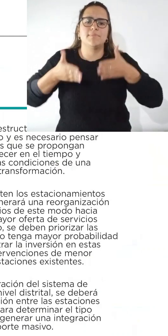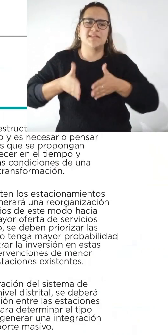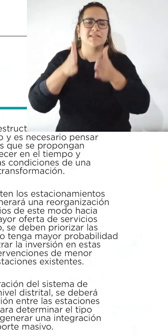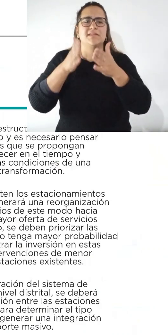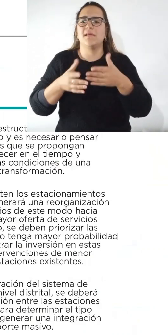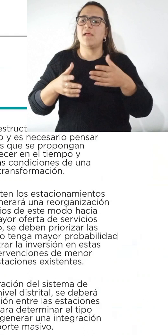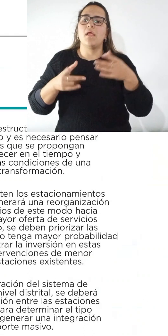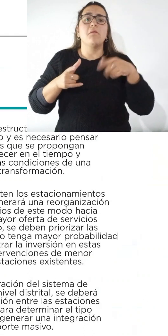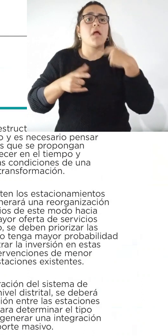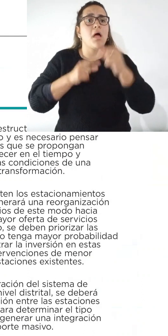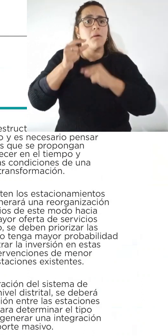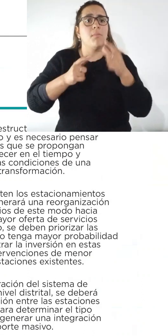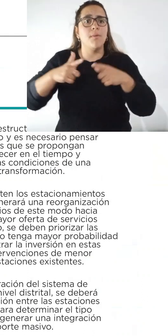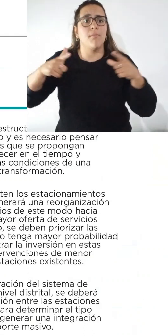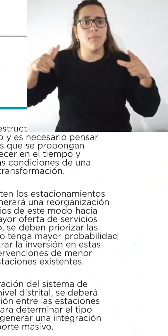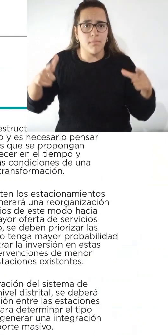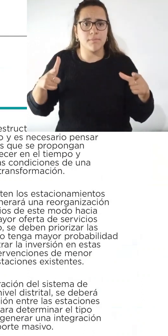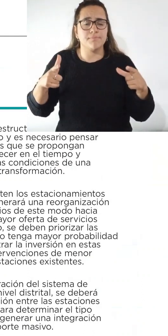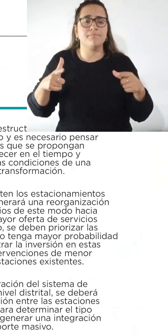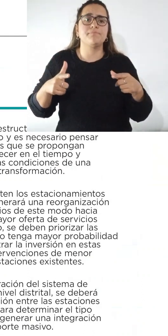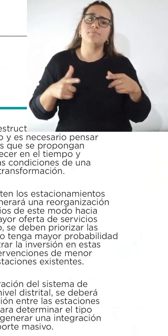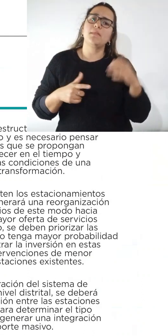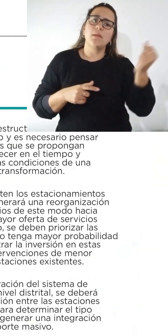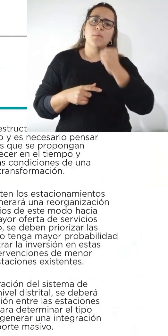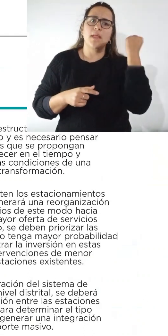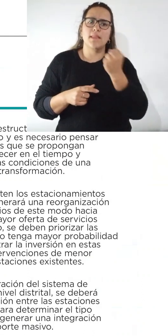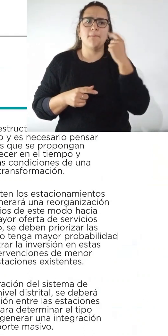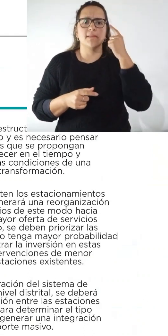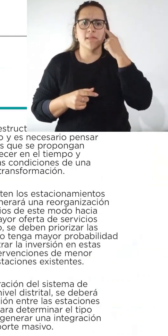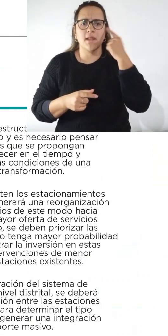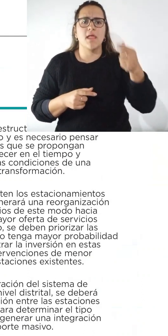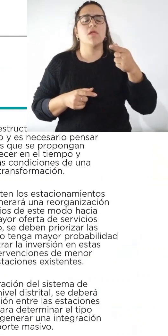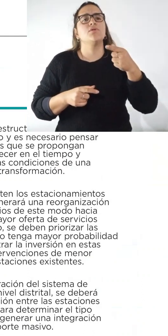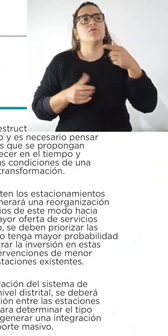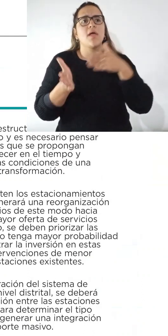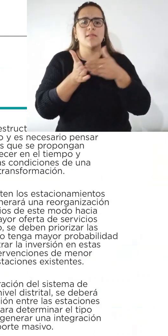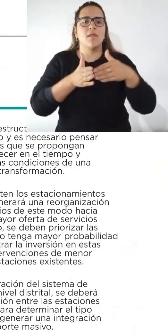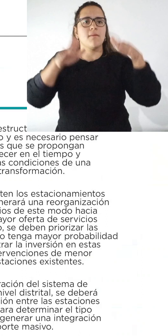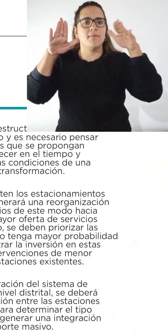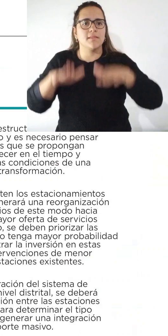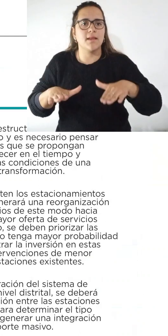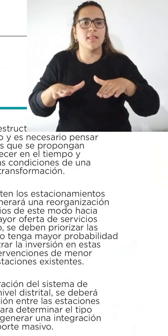de infraestructura ciclista está en constante crecimiento. Generalmente es